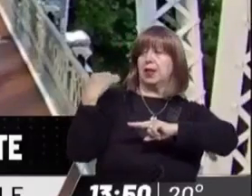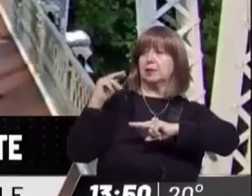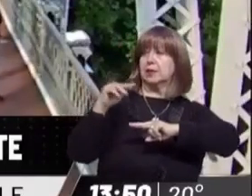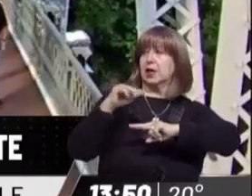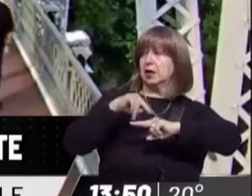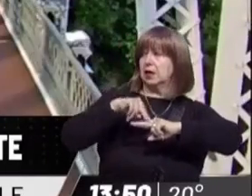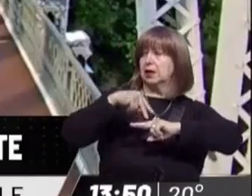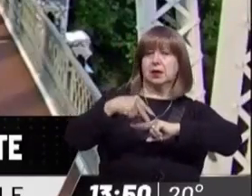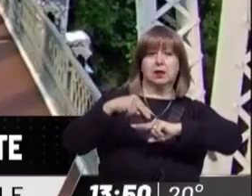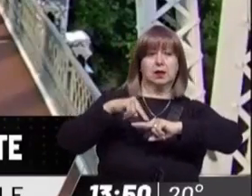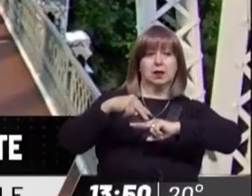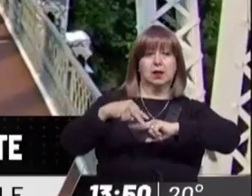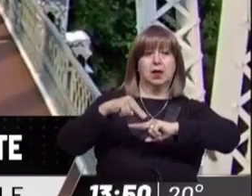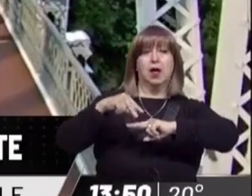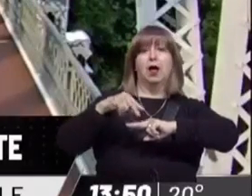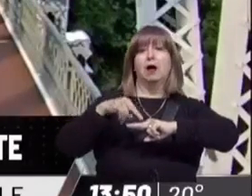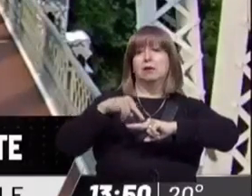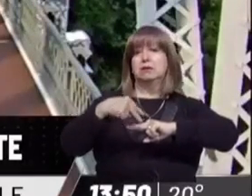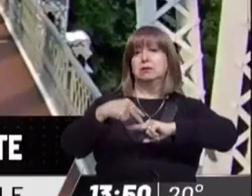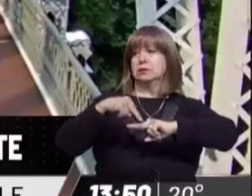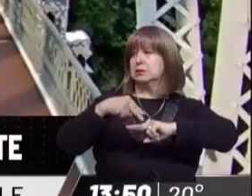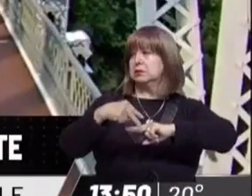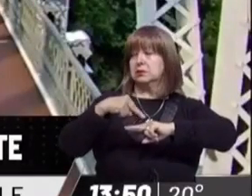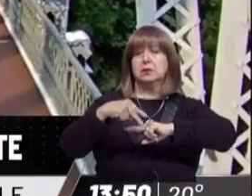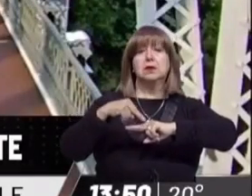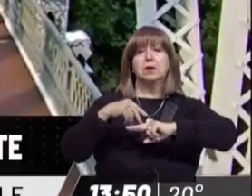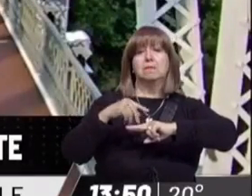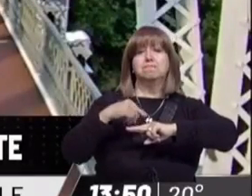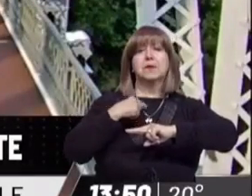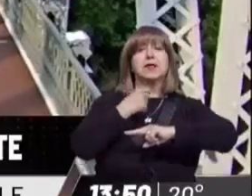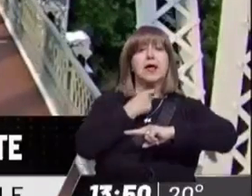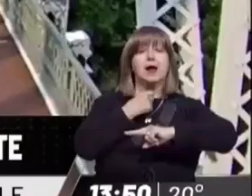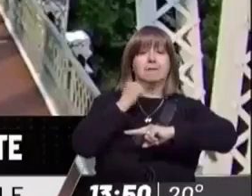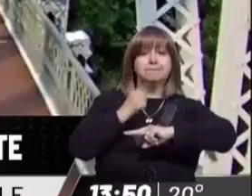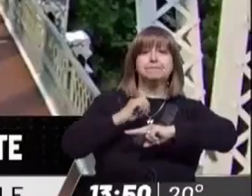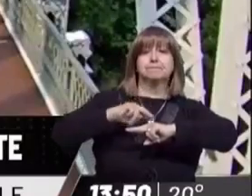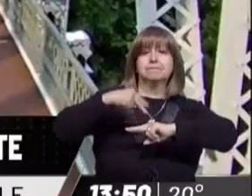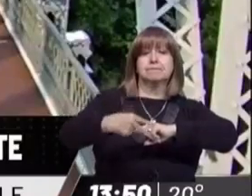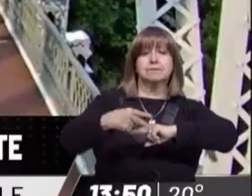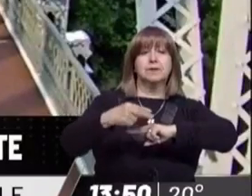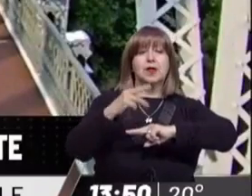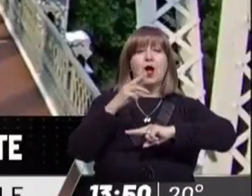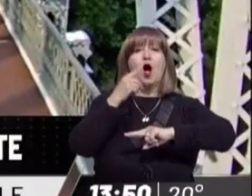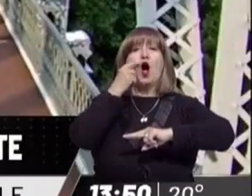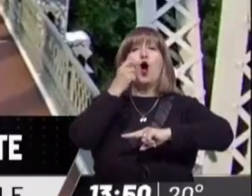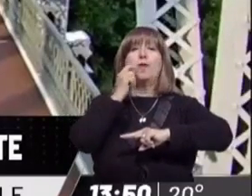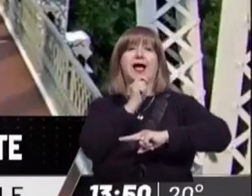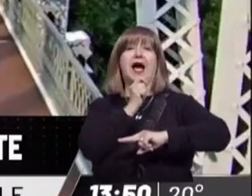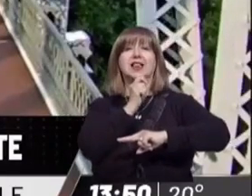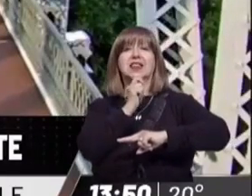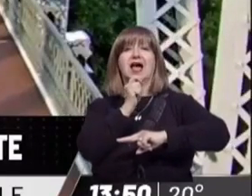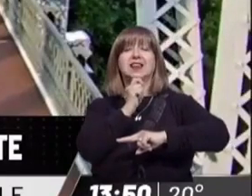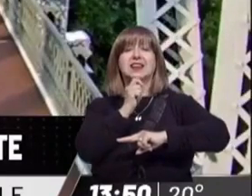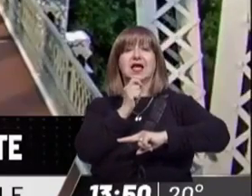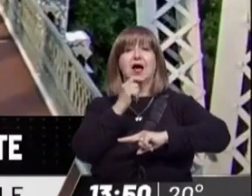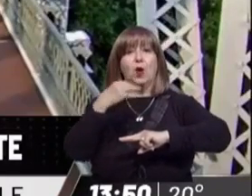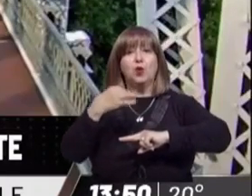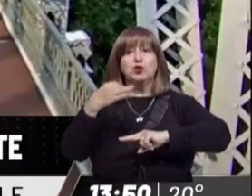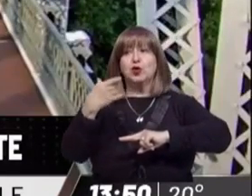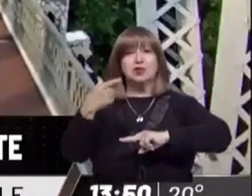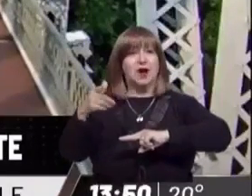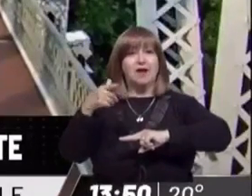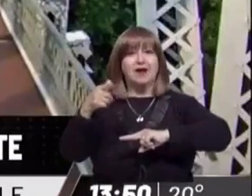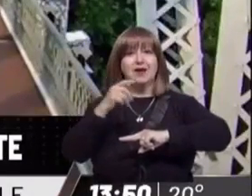justamente del día de prevención contra el tema del suicidio mundial y ejemplos como estos no donde